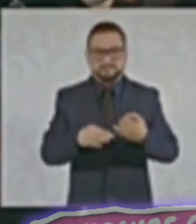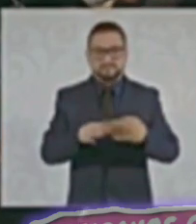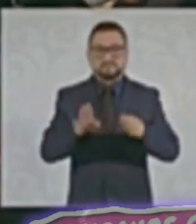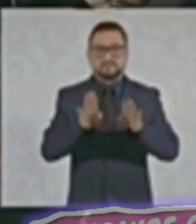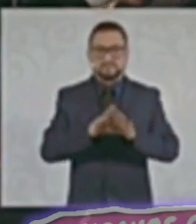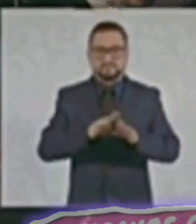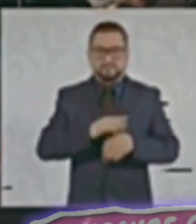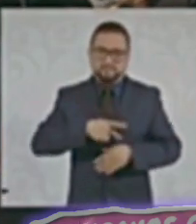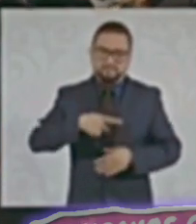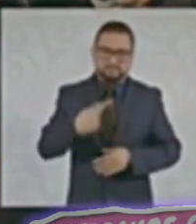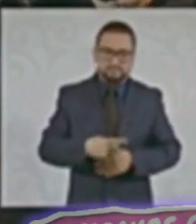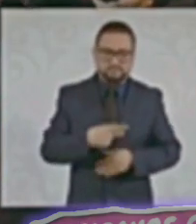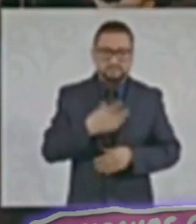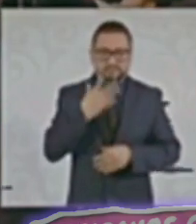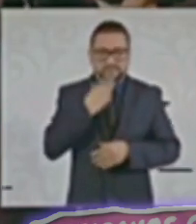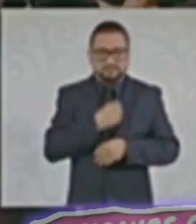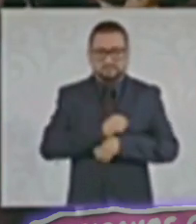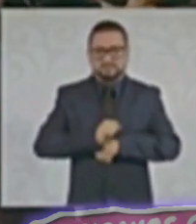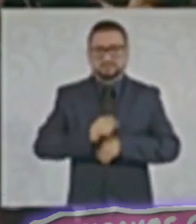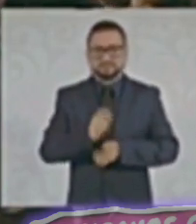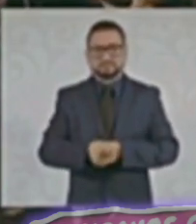Patria.